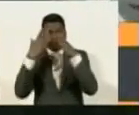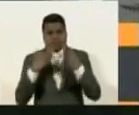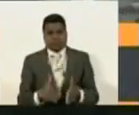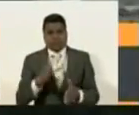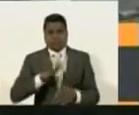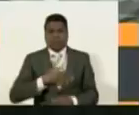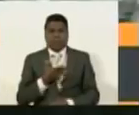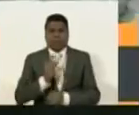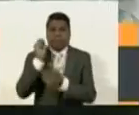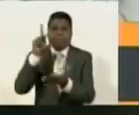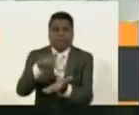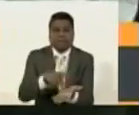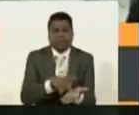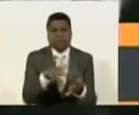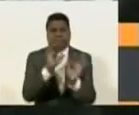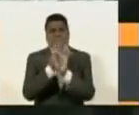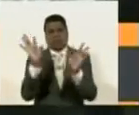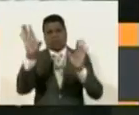tienen por qué meterse en esta Constitución.